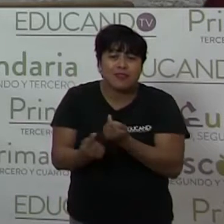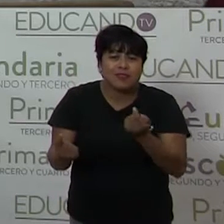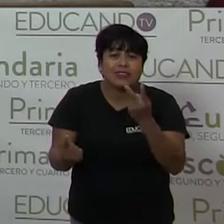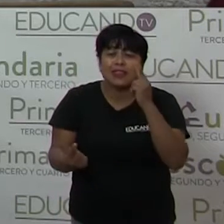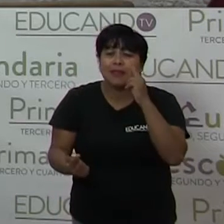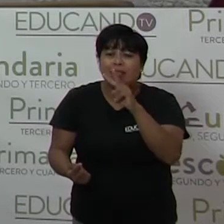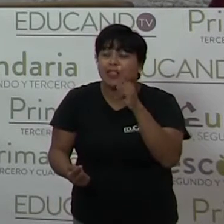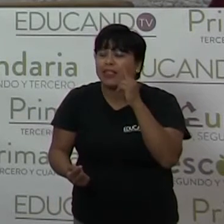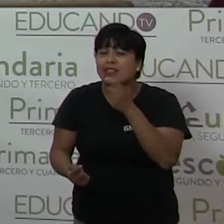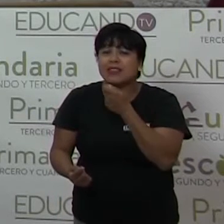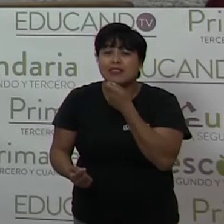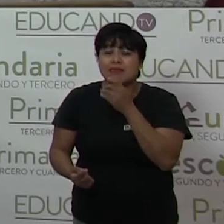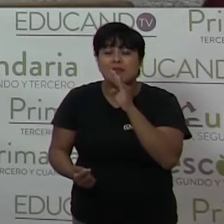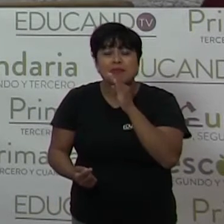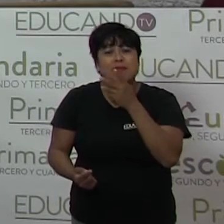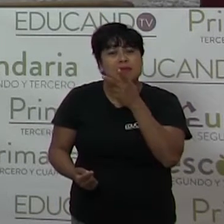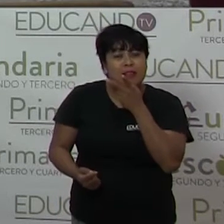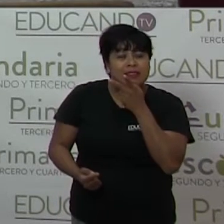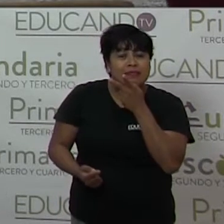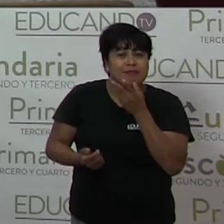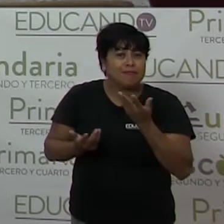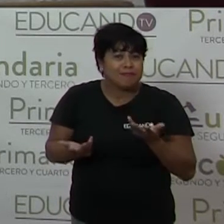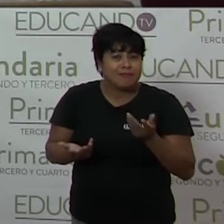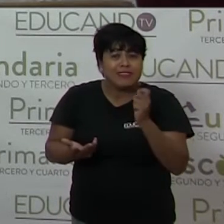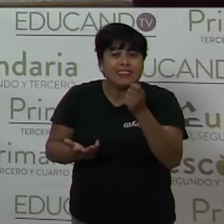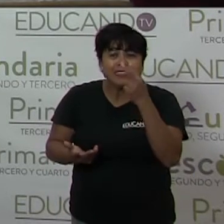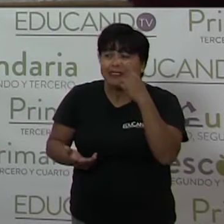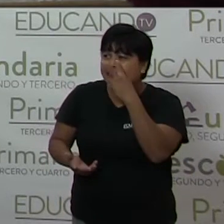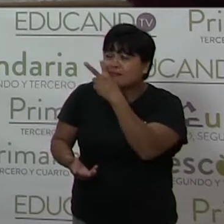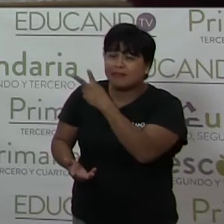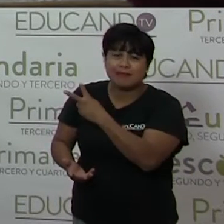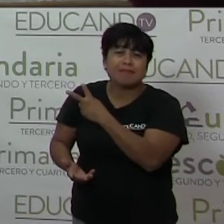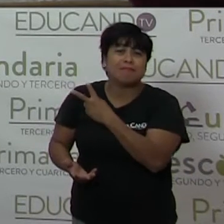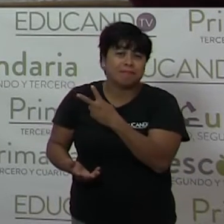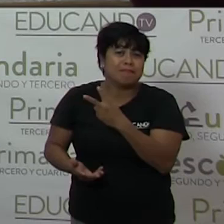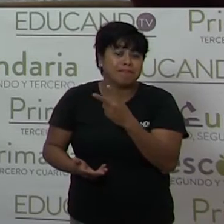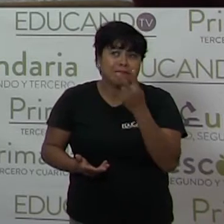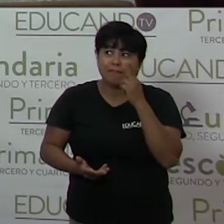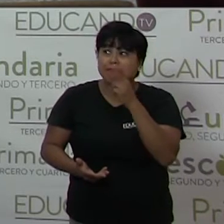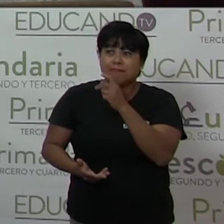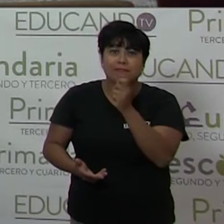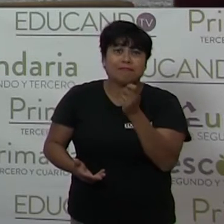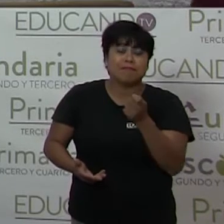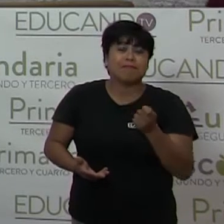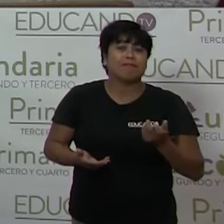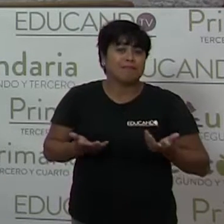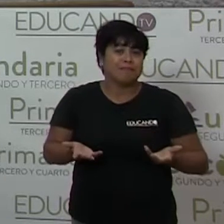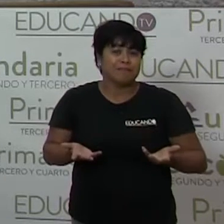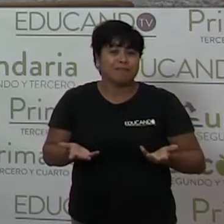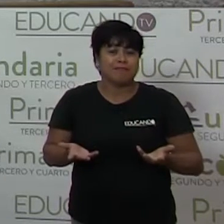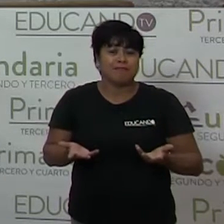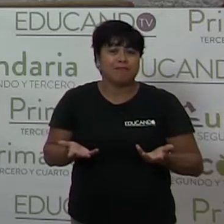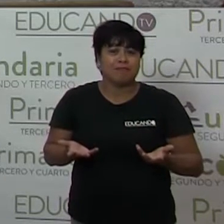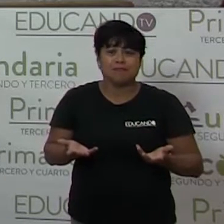que ven ustedes alumnas mamás papás a ver que vemos